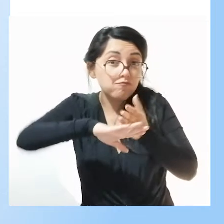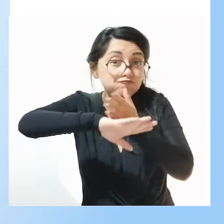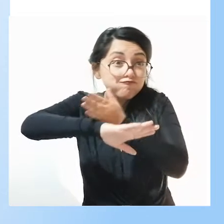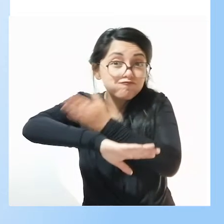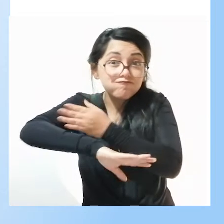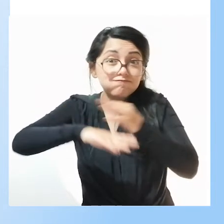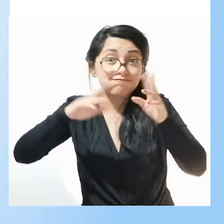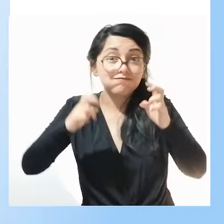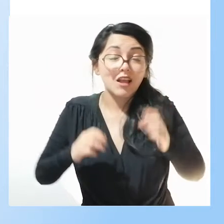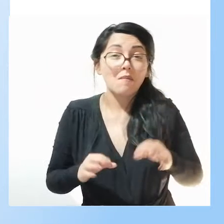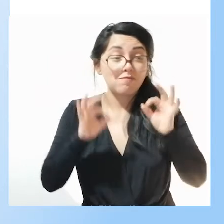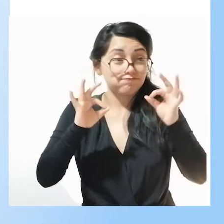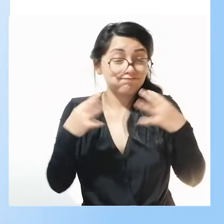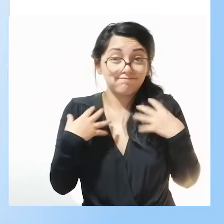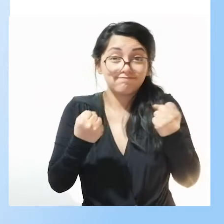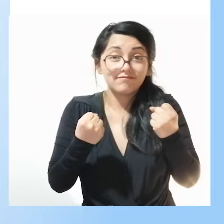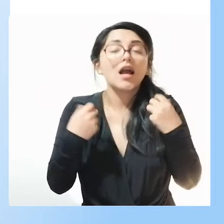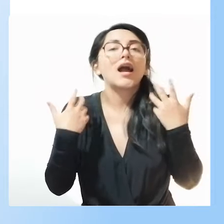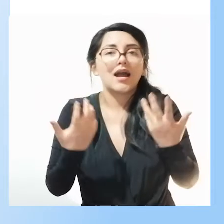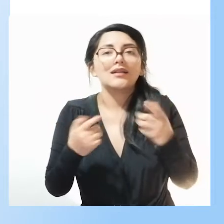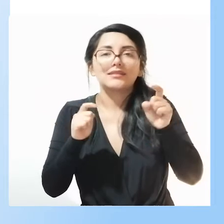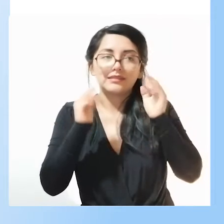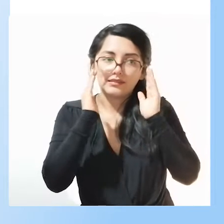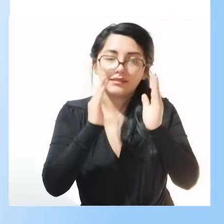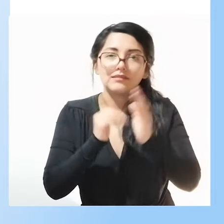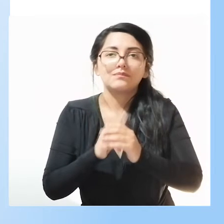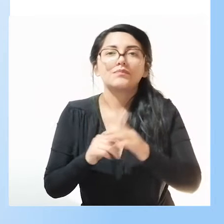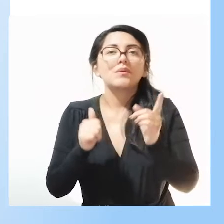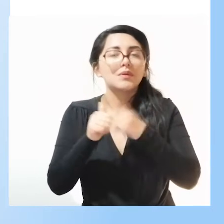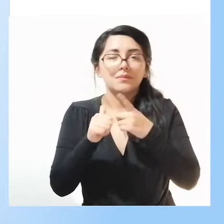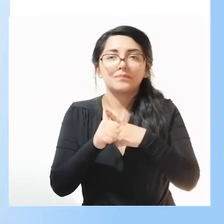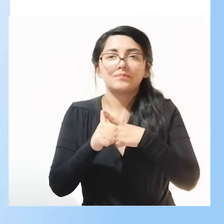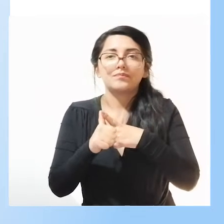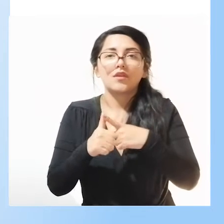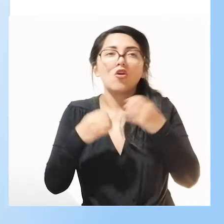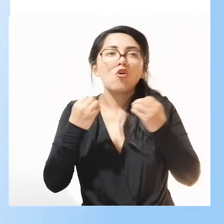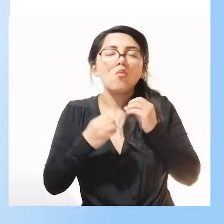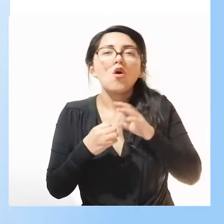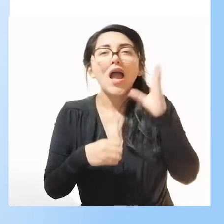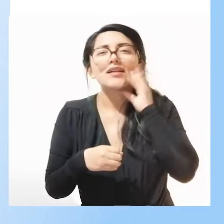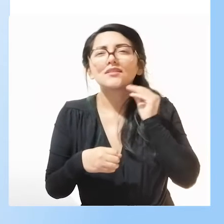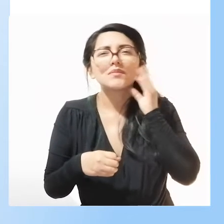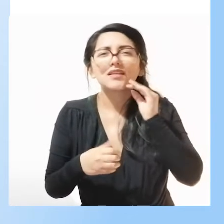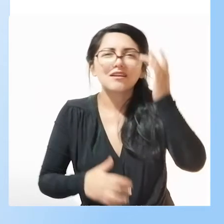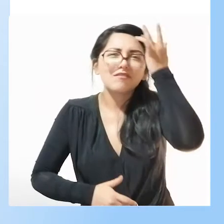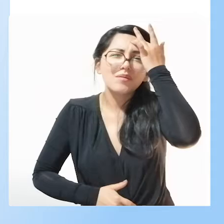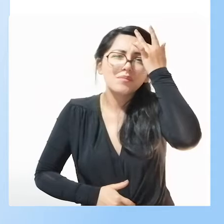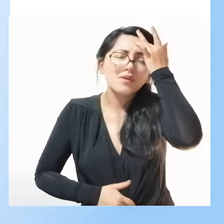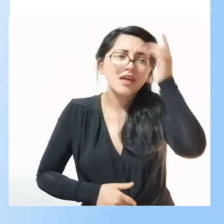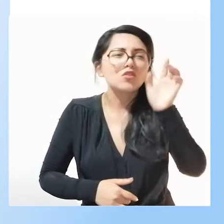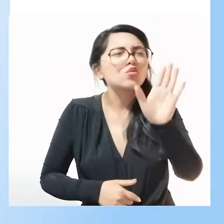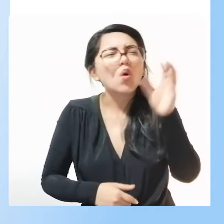con la salud. Podríamos decir que en general se trata de la experiencia respecto a la enfermedad y respecto a la atención